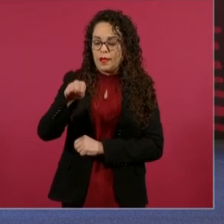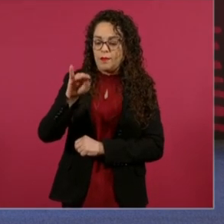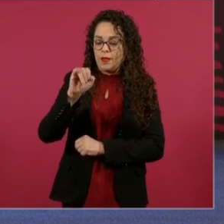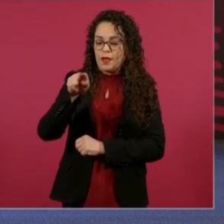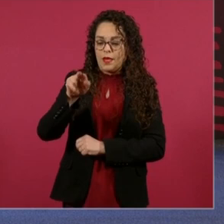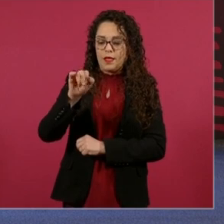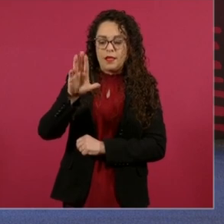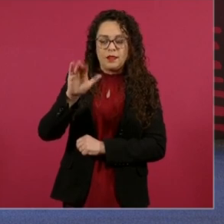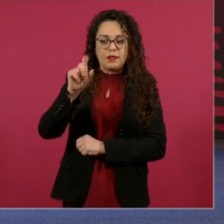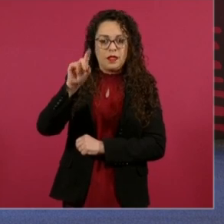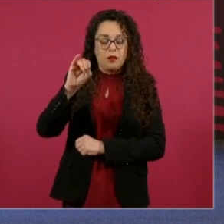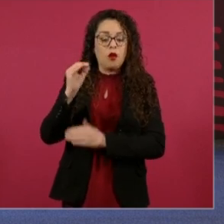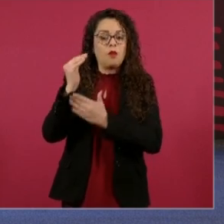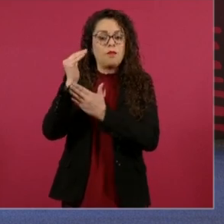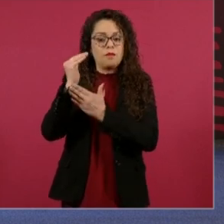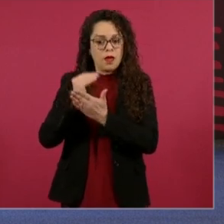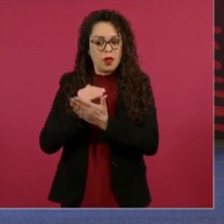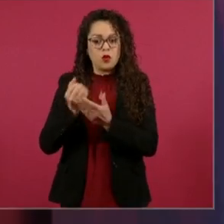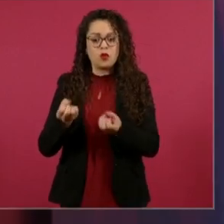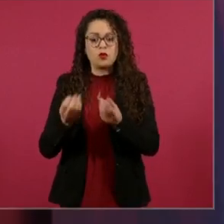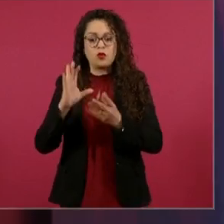un porcentaje a la baja de